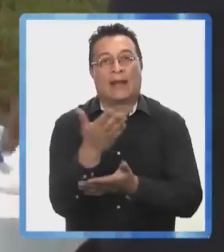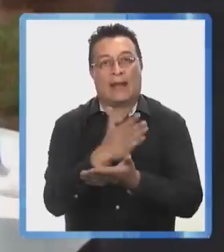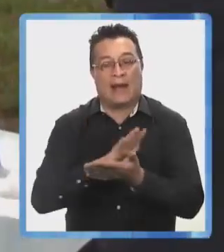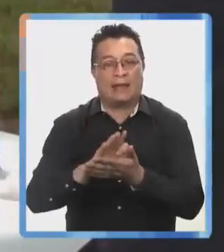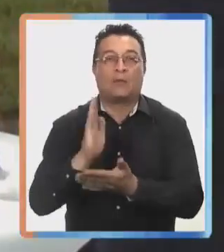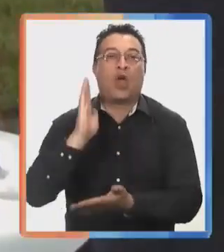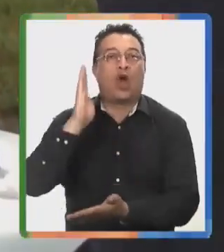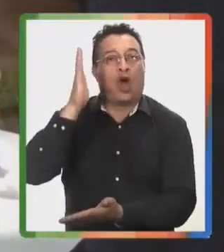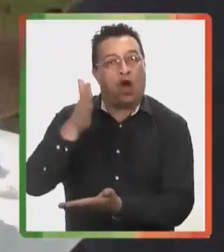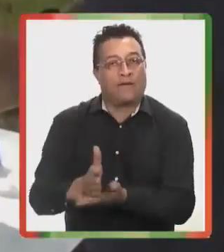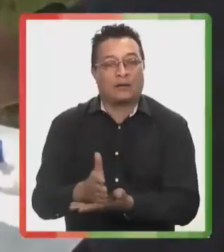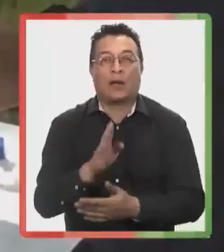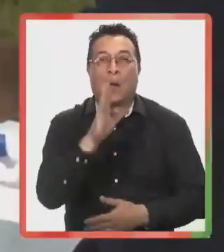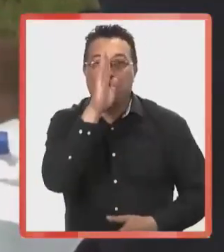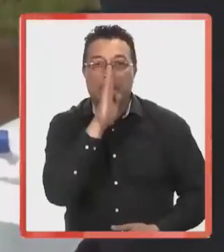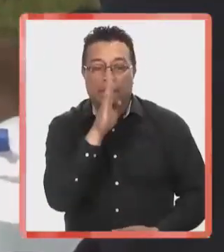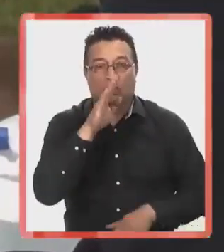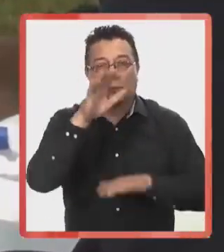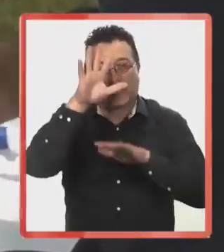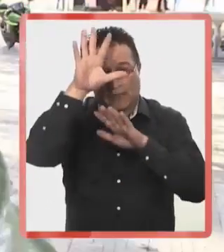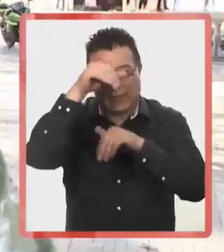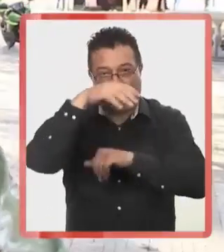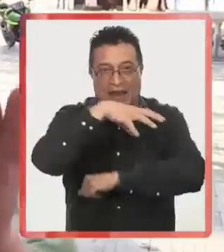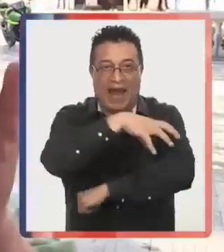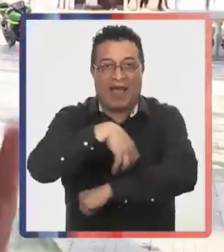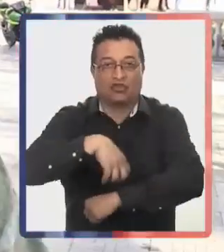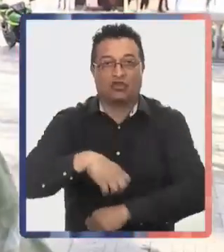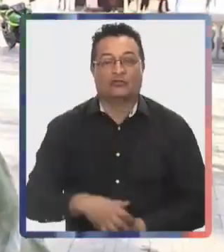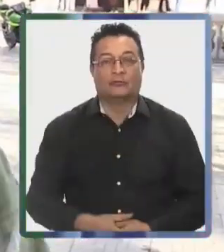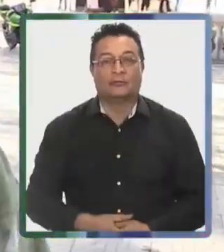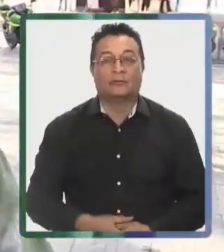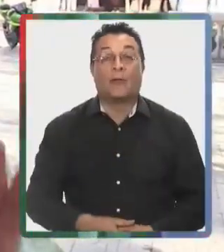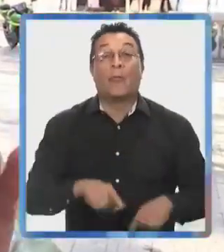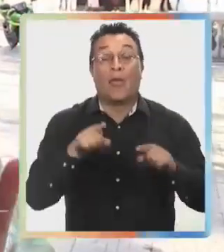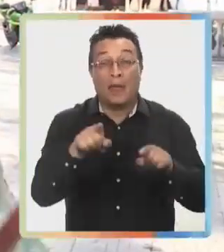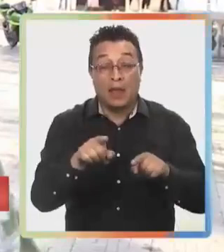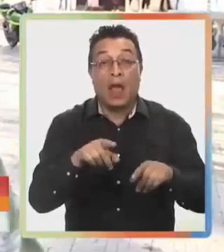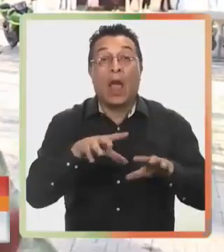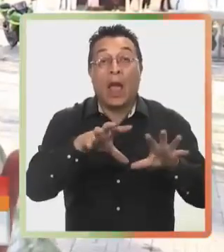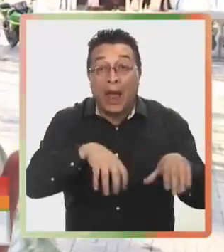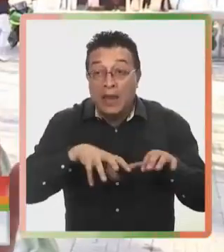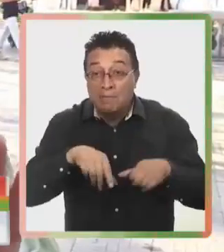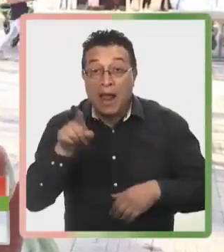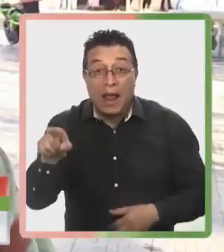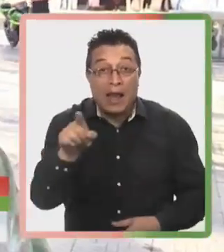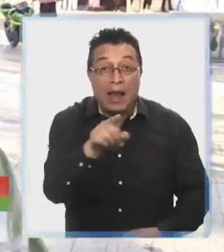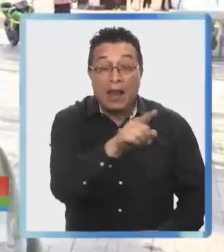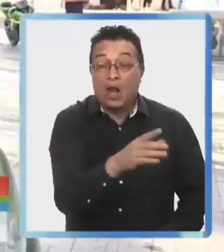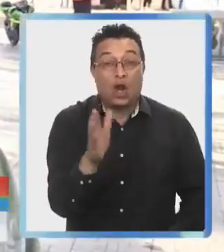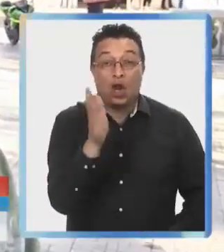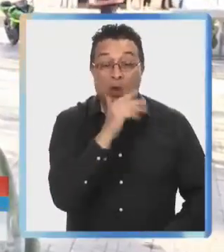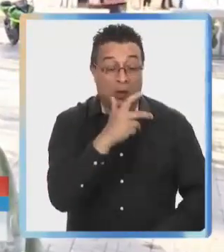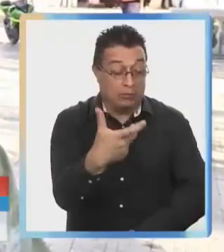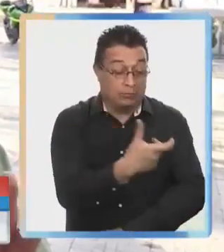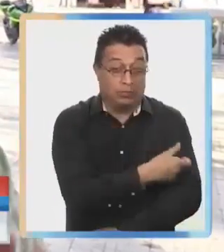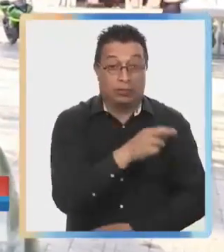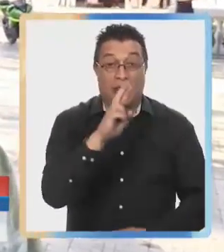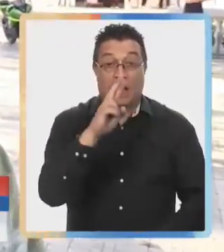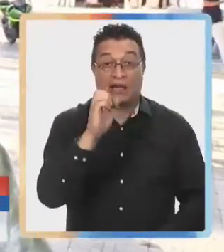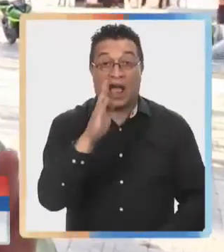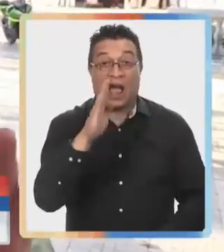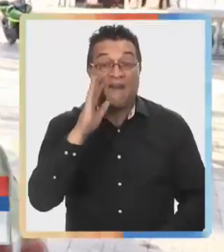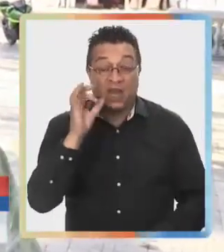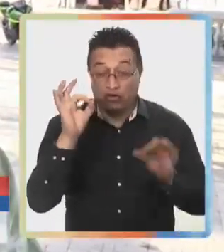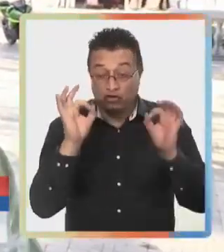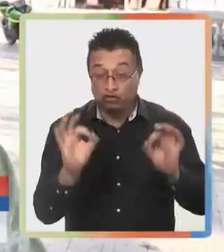pero obligatoria para perros y gatos. Aquellas mascotas que no tienen la vacuna antirrábica al día,